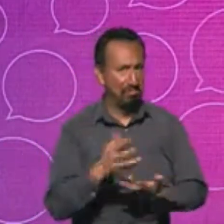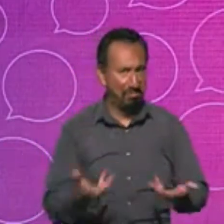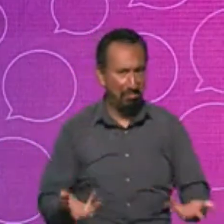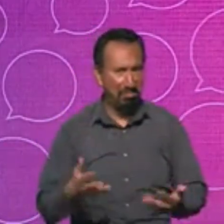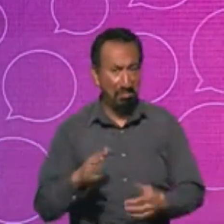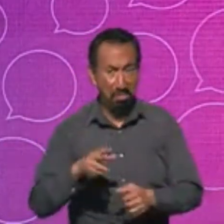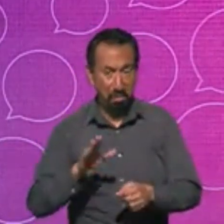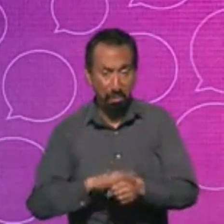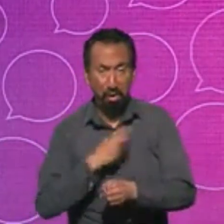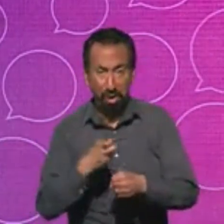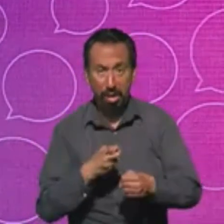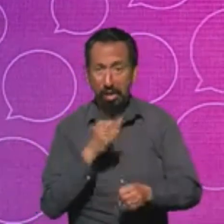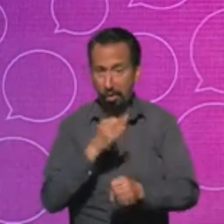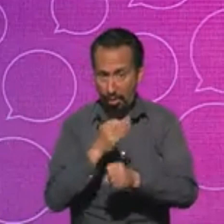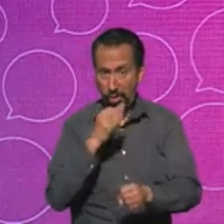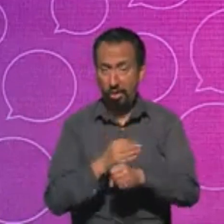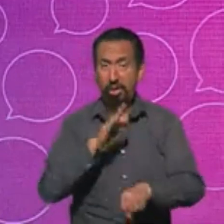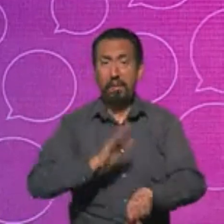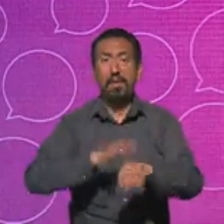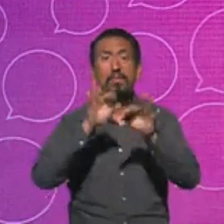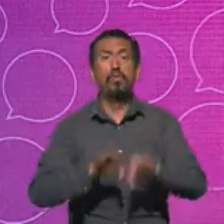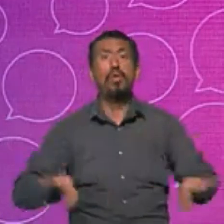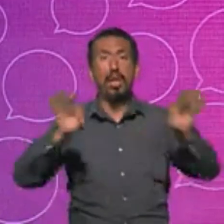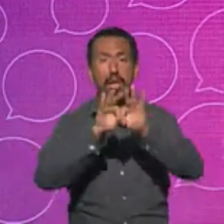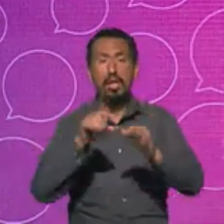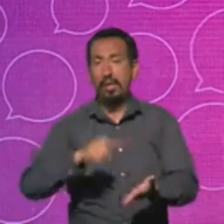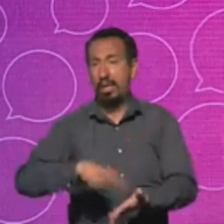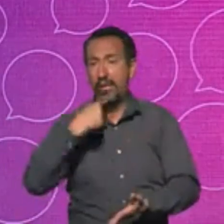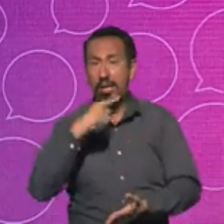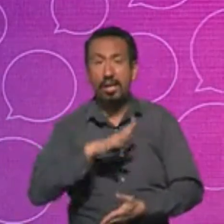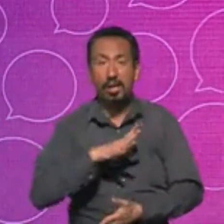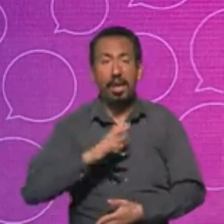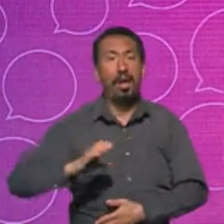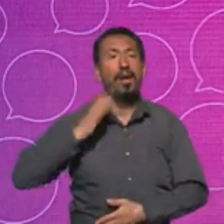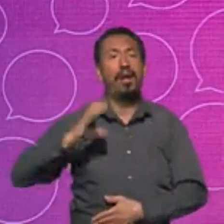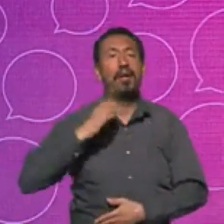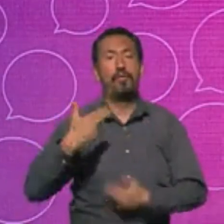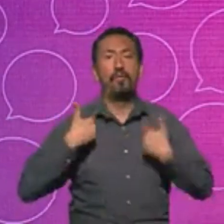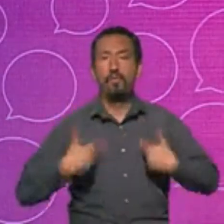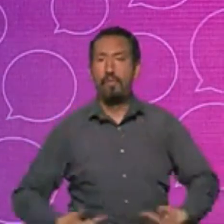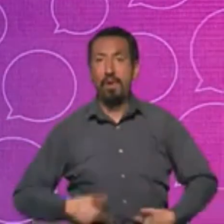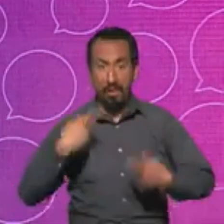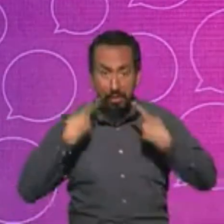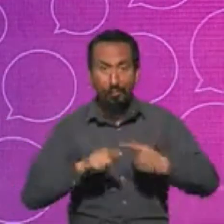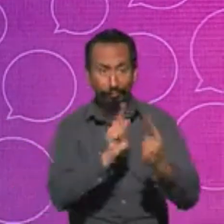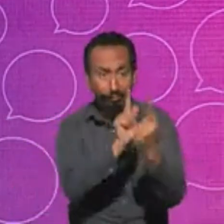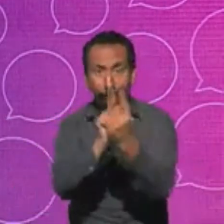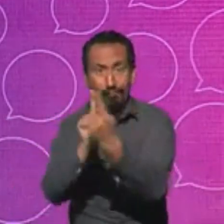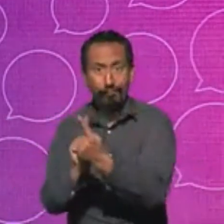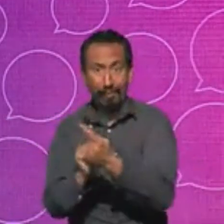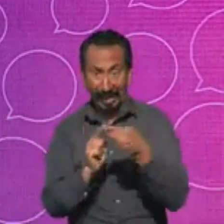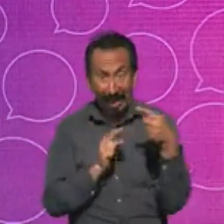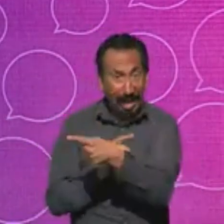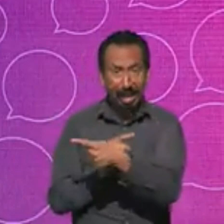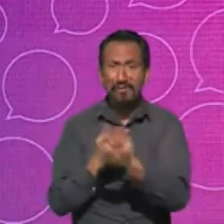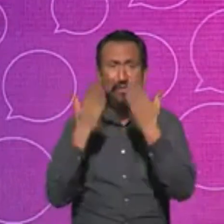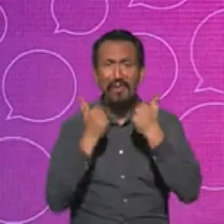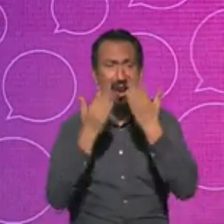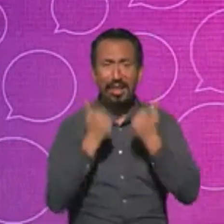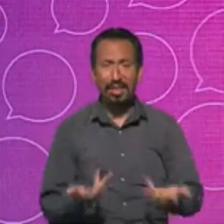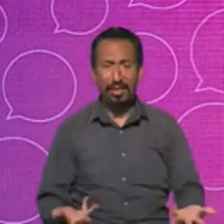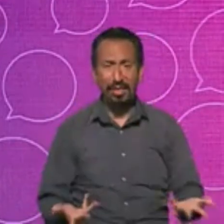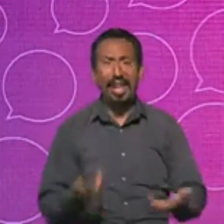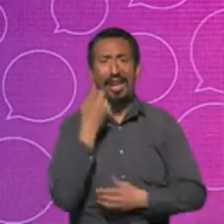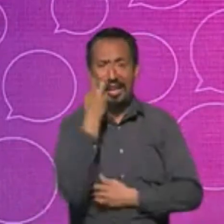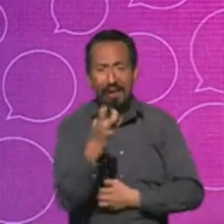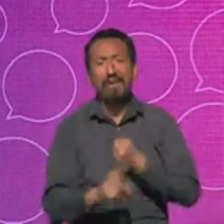pero hoy por hoy lo que más importante que neca se le es tener una calidad humana con su gente y esa no la tiene Javier Ese es